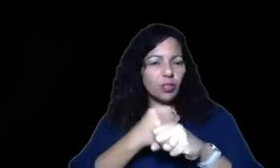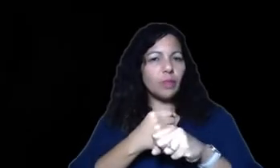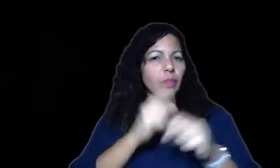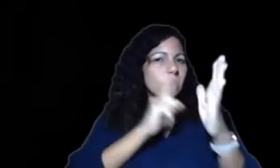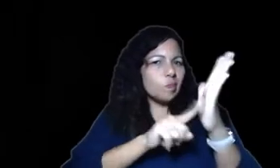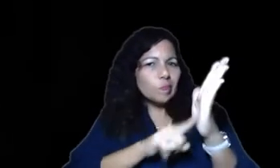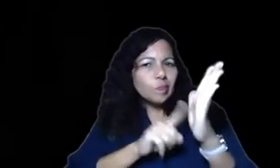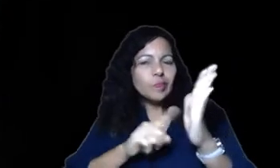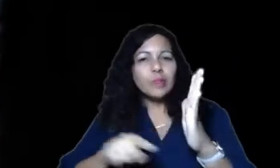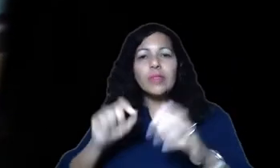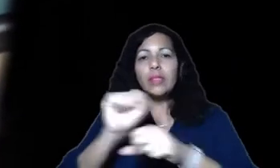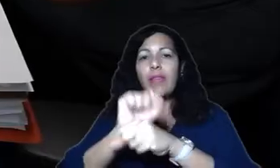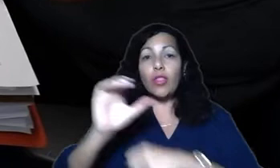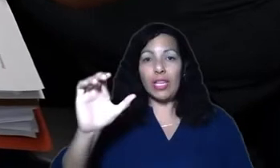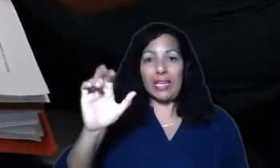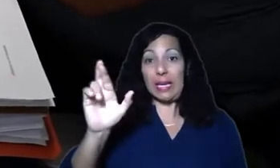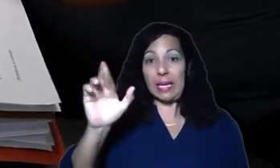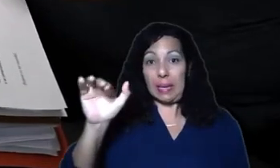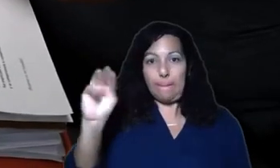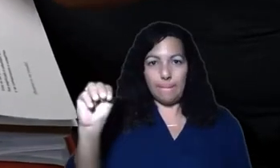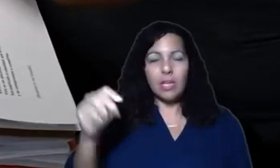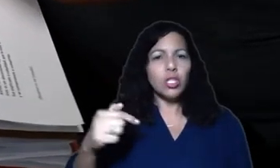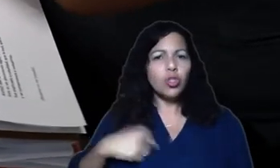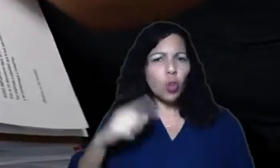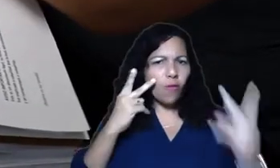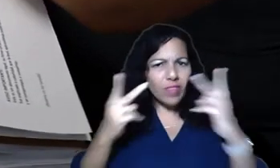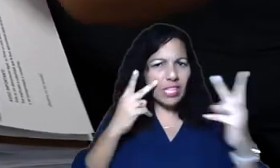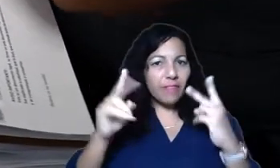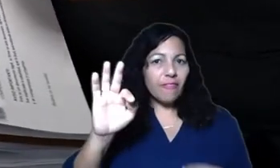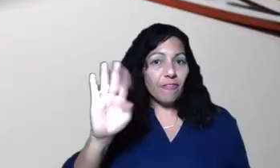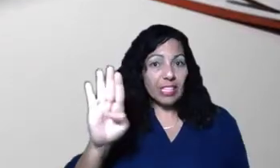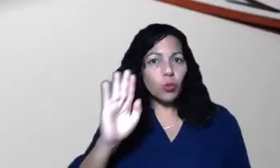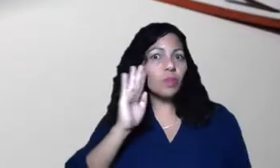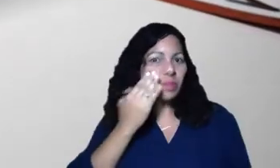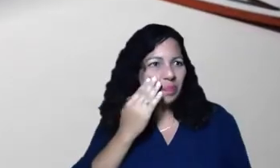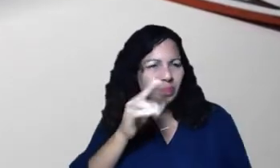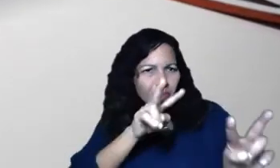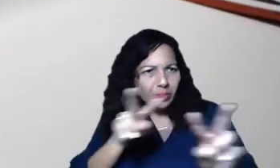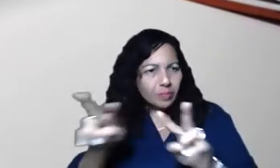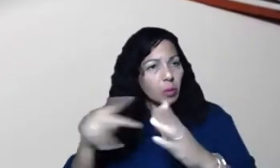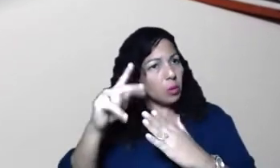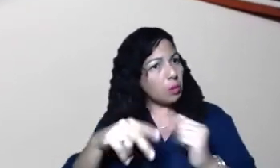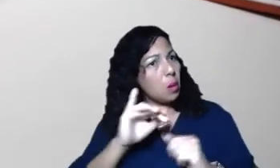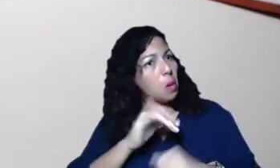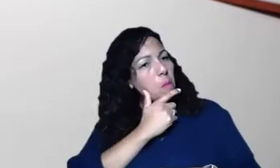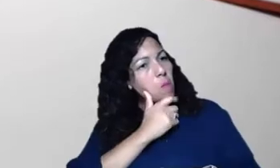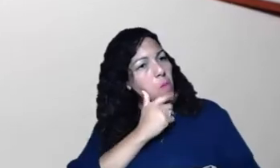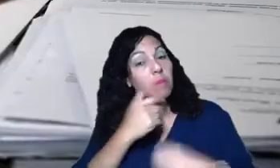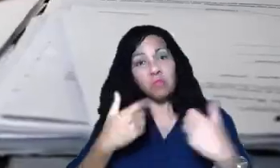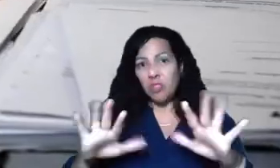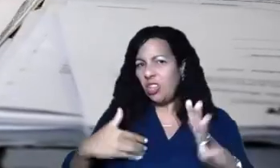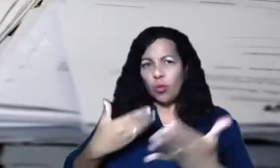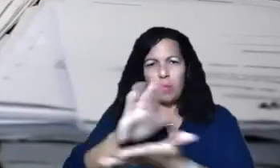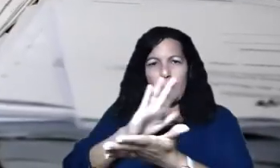propiedad mueble en el CRIM. Me enteré del programa por las redes sociales de Facebook. Una vez ya yo tuve todos los documentos en la